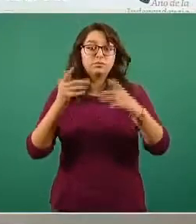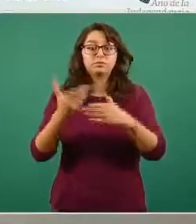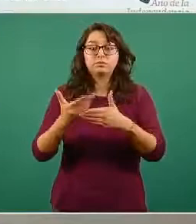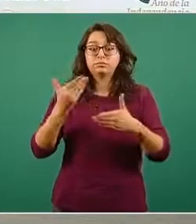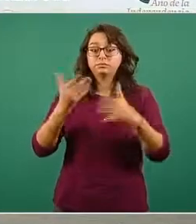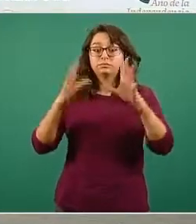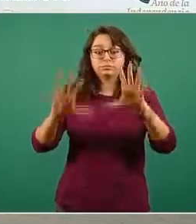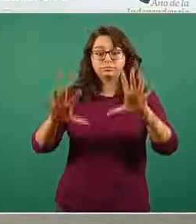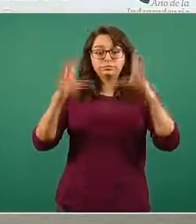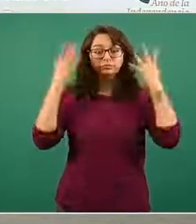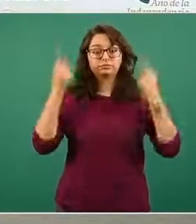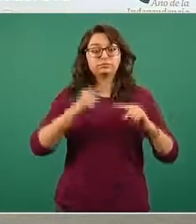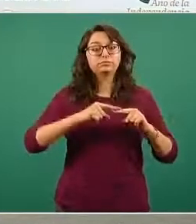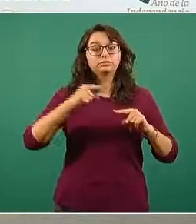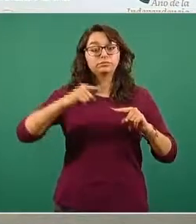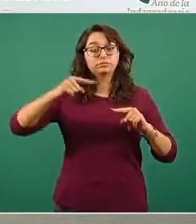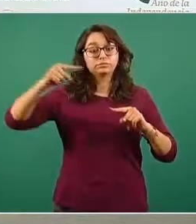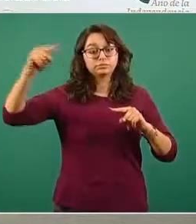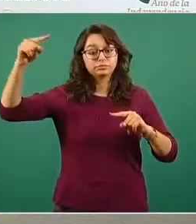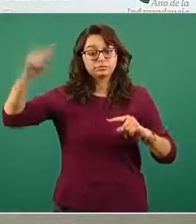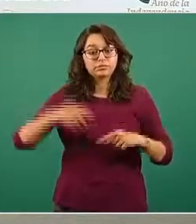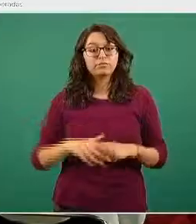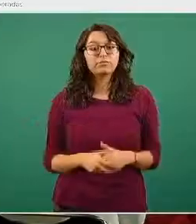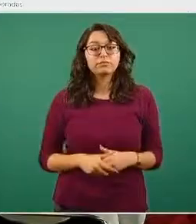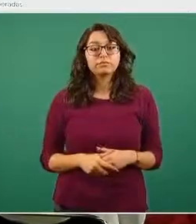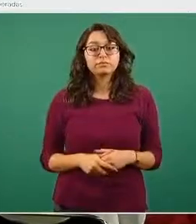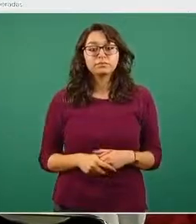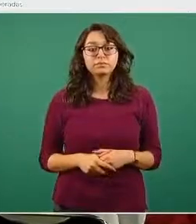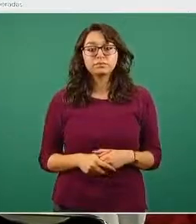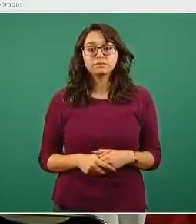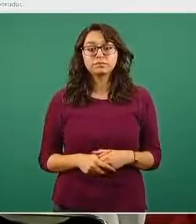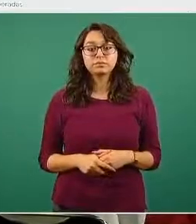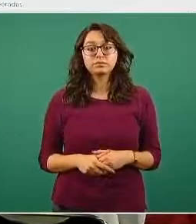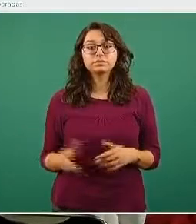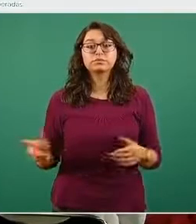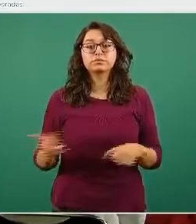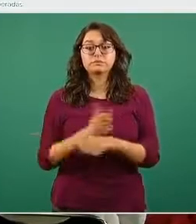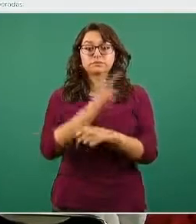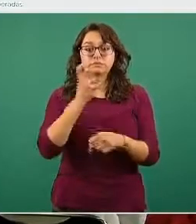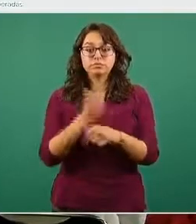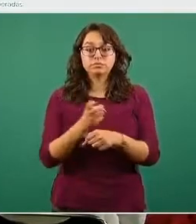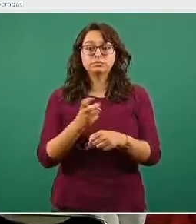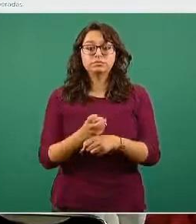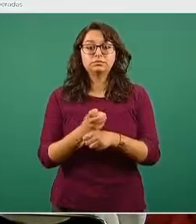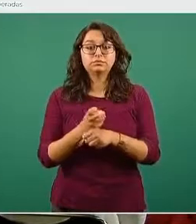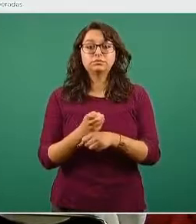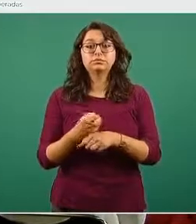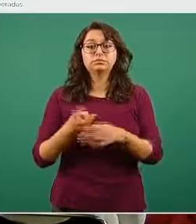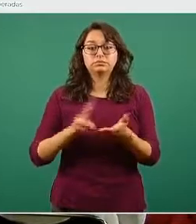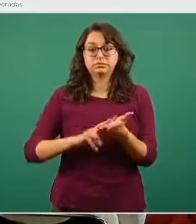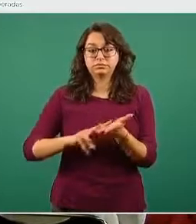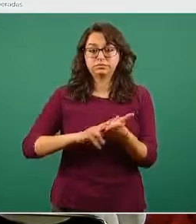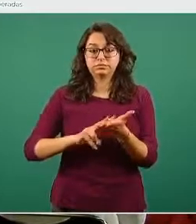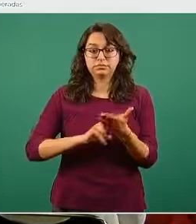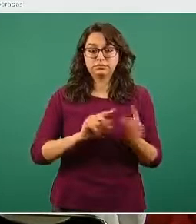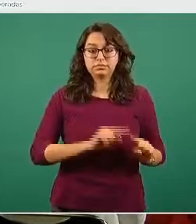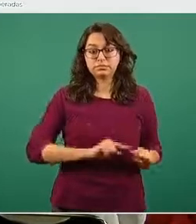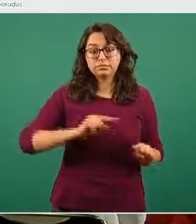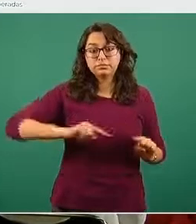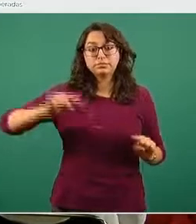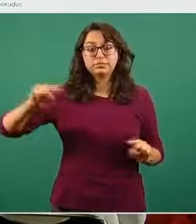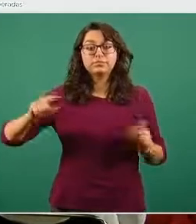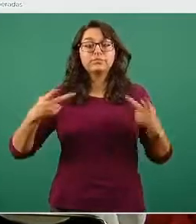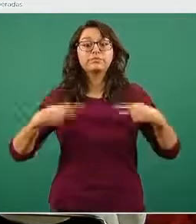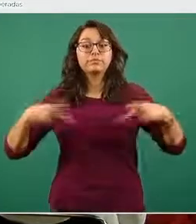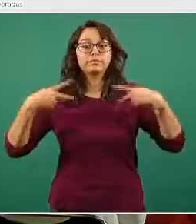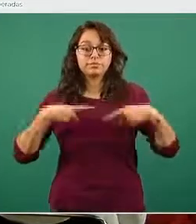teníamos en las semanas previas. La segunda curva, que es la de color verde, representa a las personas